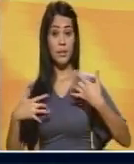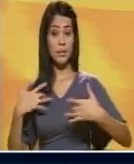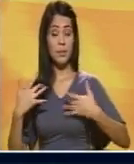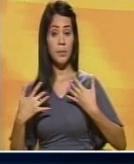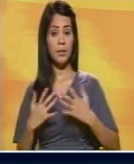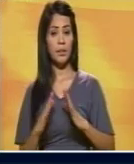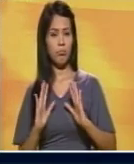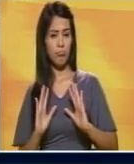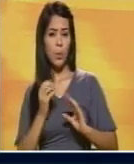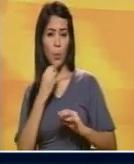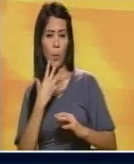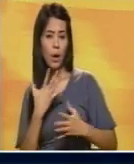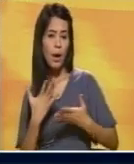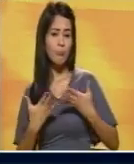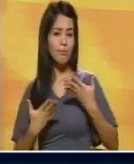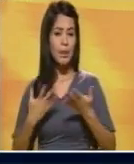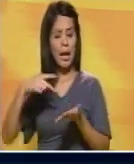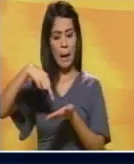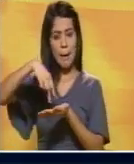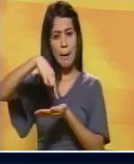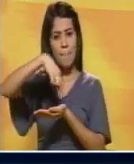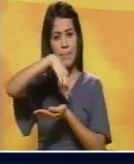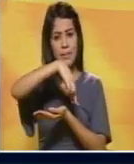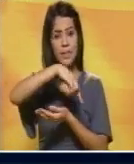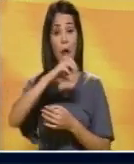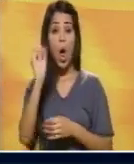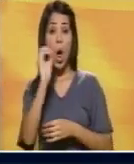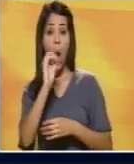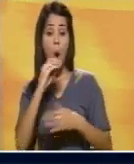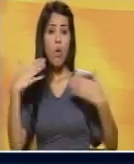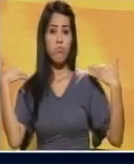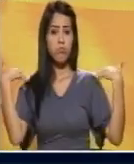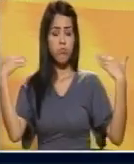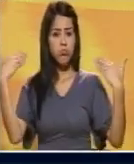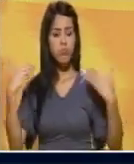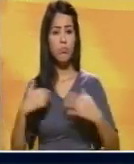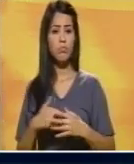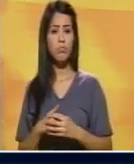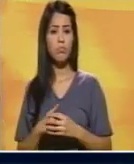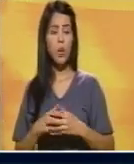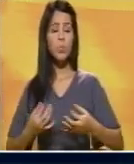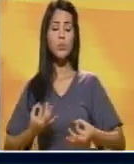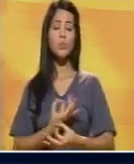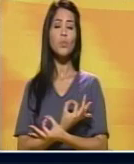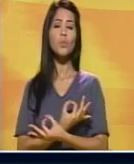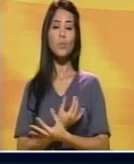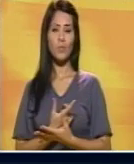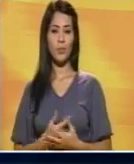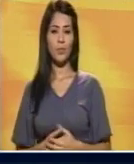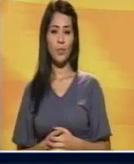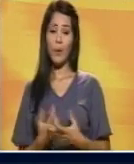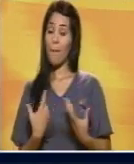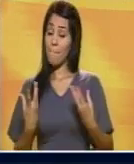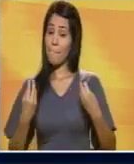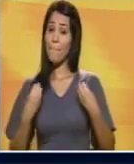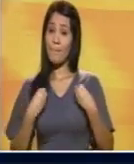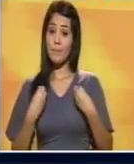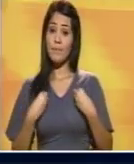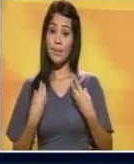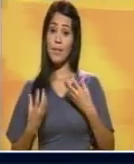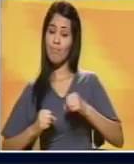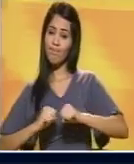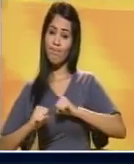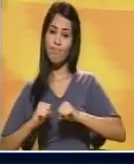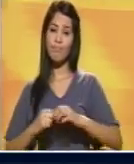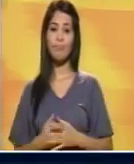actividad moderada, el caminar o hacer ejercicio de tai chi o el yoga, pero vivir en movimiento.